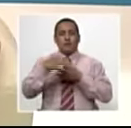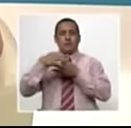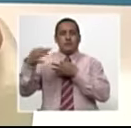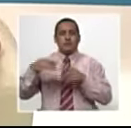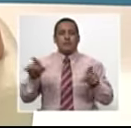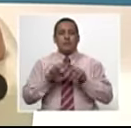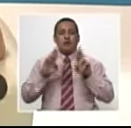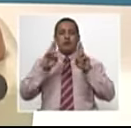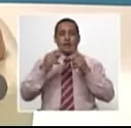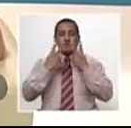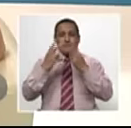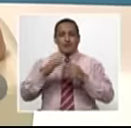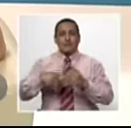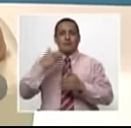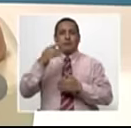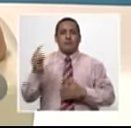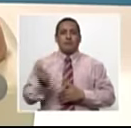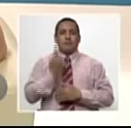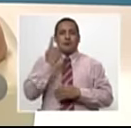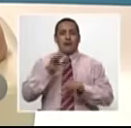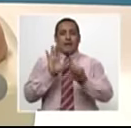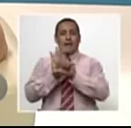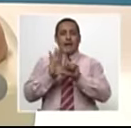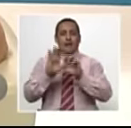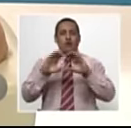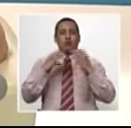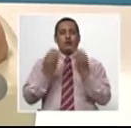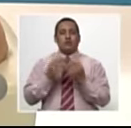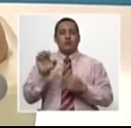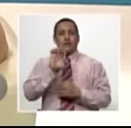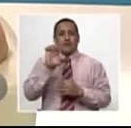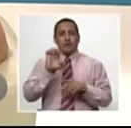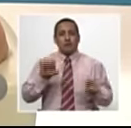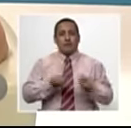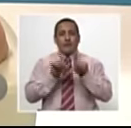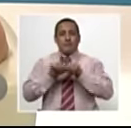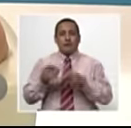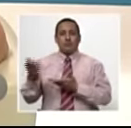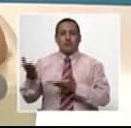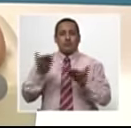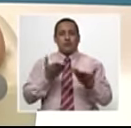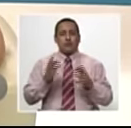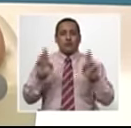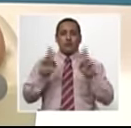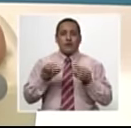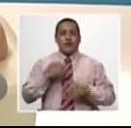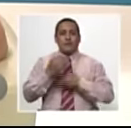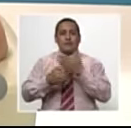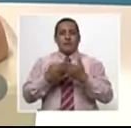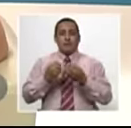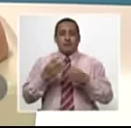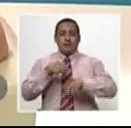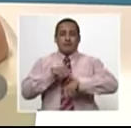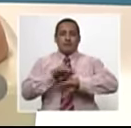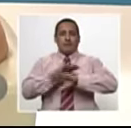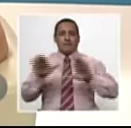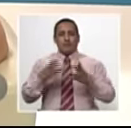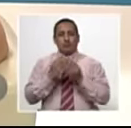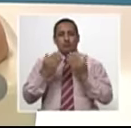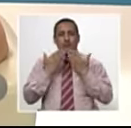y a ver si se aborda en esta primera legislatura, como comentábamos con nuestro invitado, y con eso también llegamos al final.